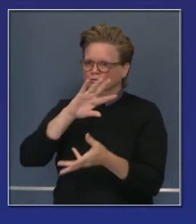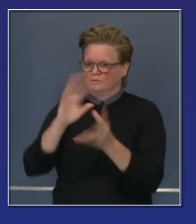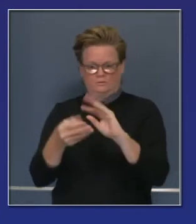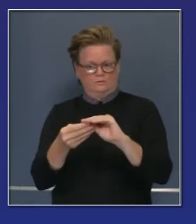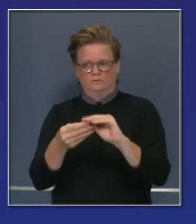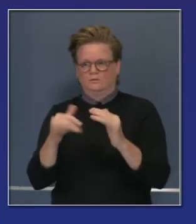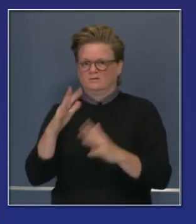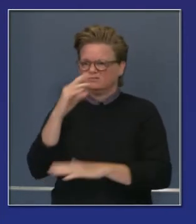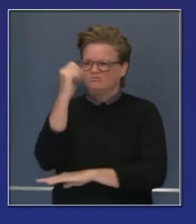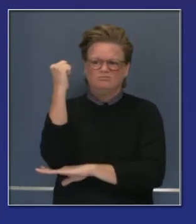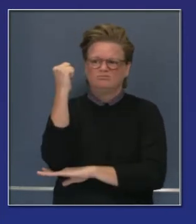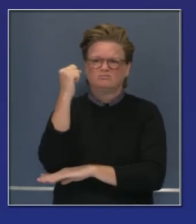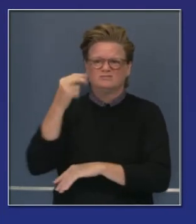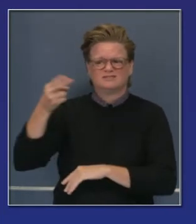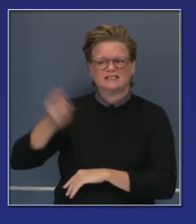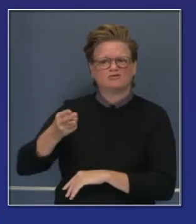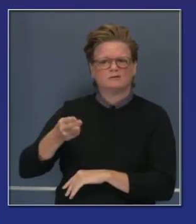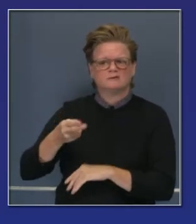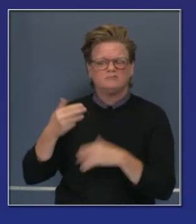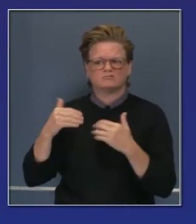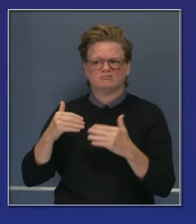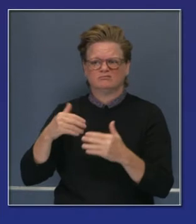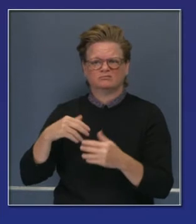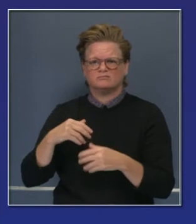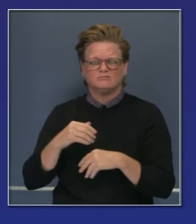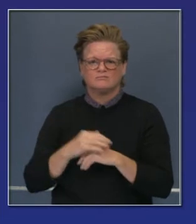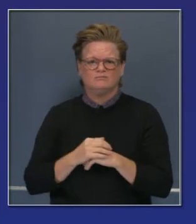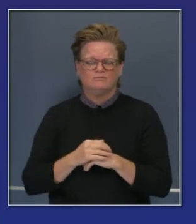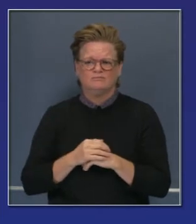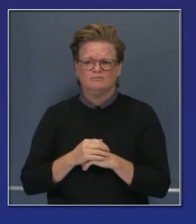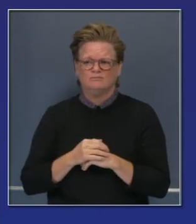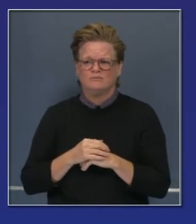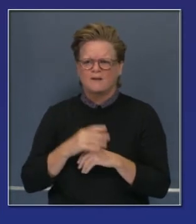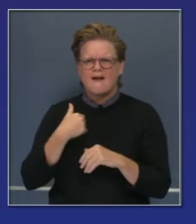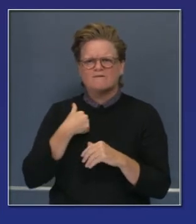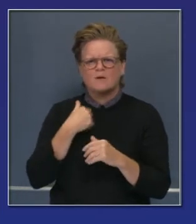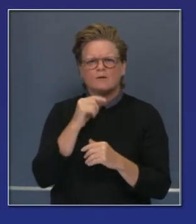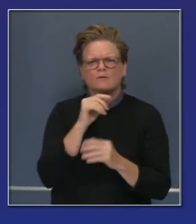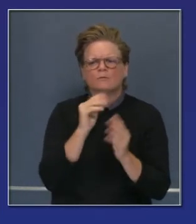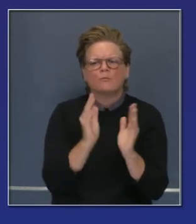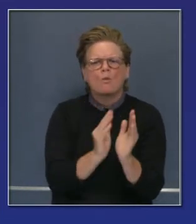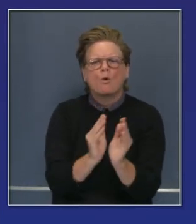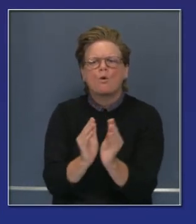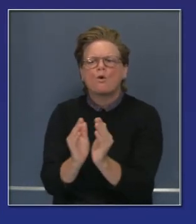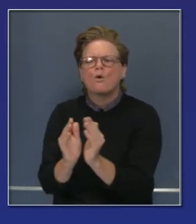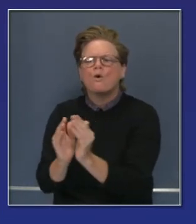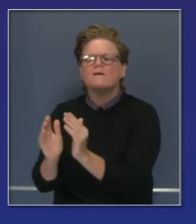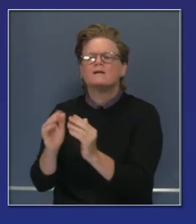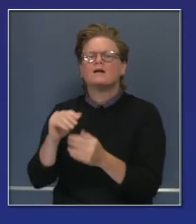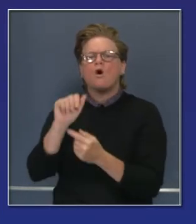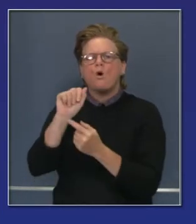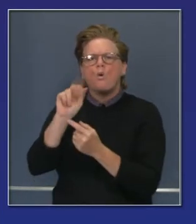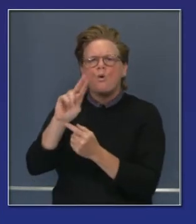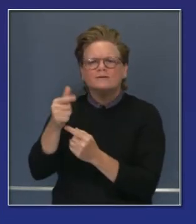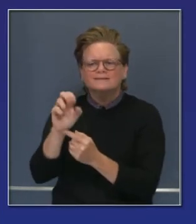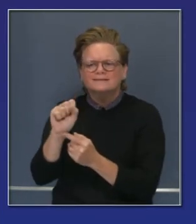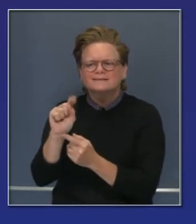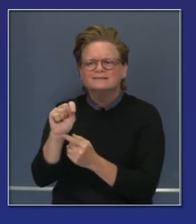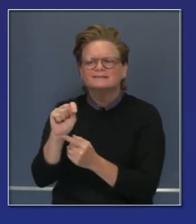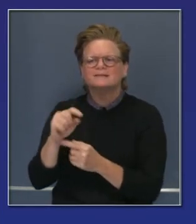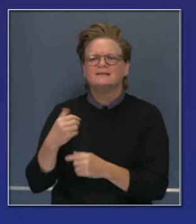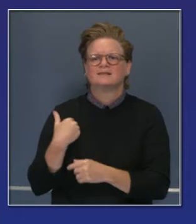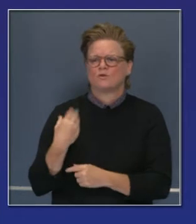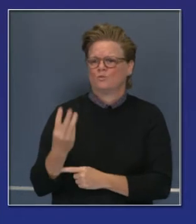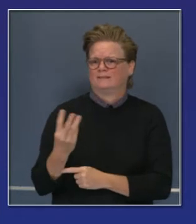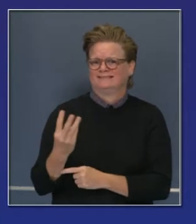al terreno quemado en la historia de California. El incendio de August sigue documentando 11%